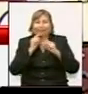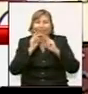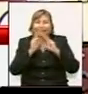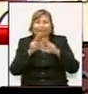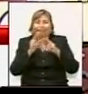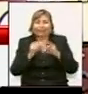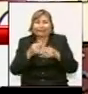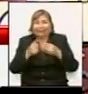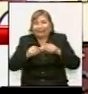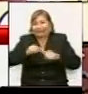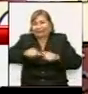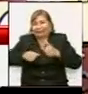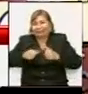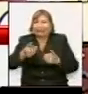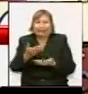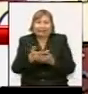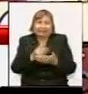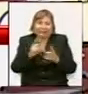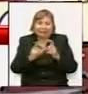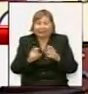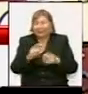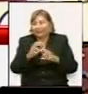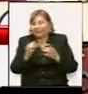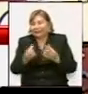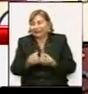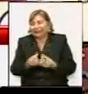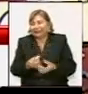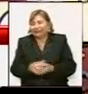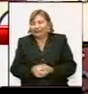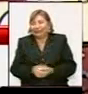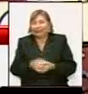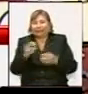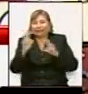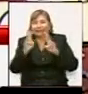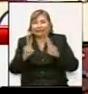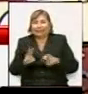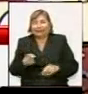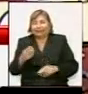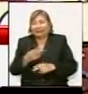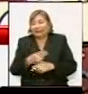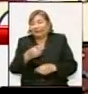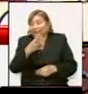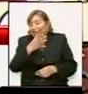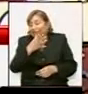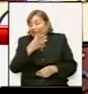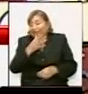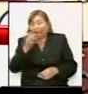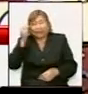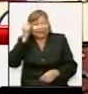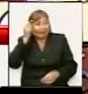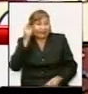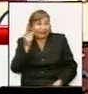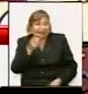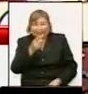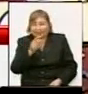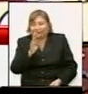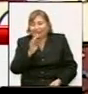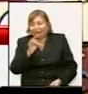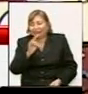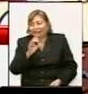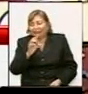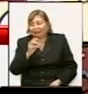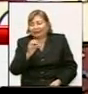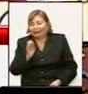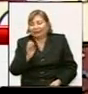poco las inquietudes de todas las bancadas respecto al problema con Venezuela. No sé si he interpretado el pensamiento de Alberto Belaúnde, de